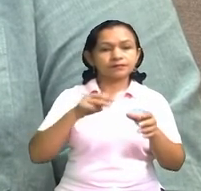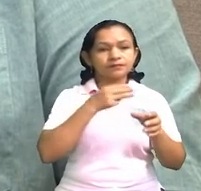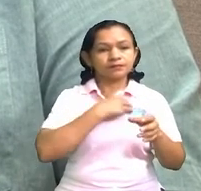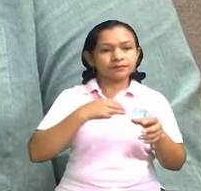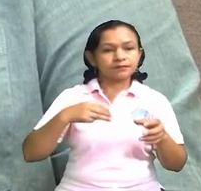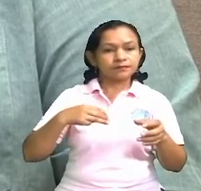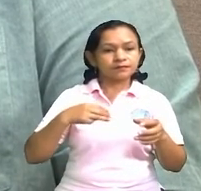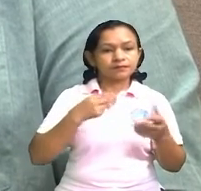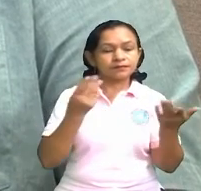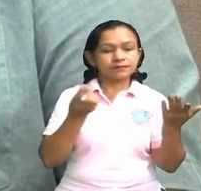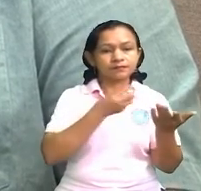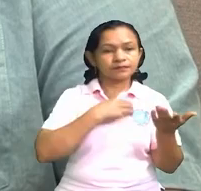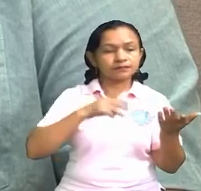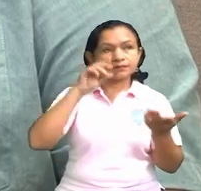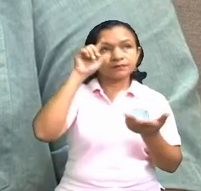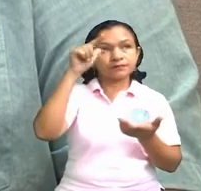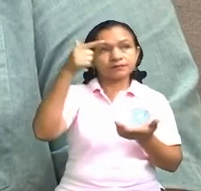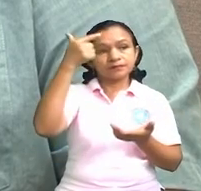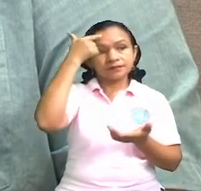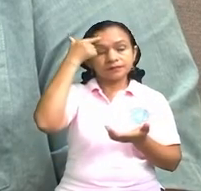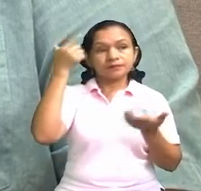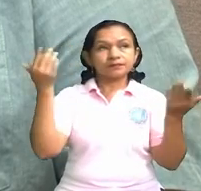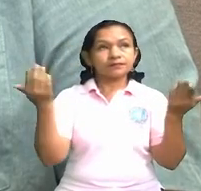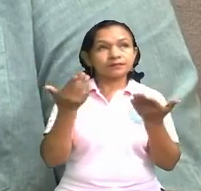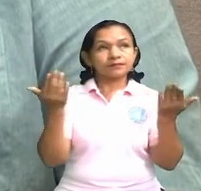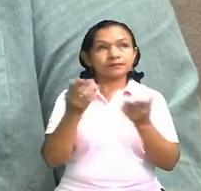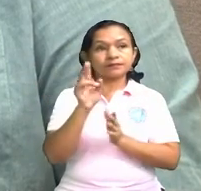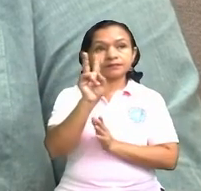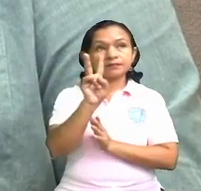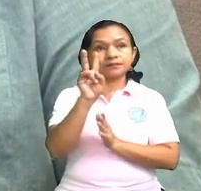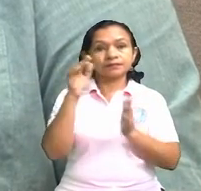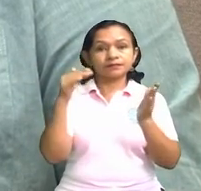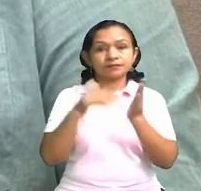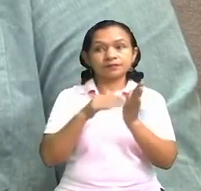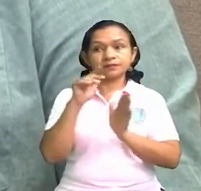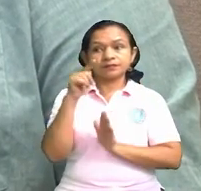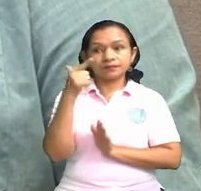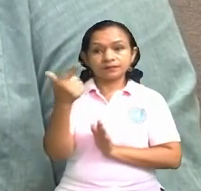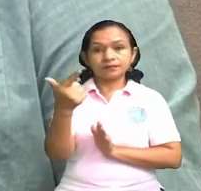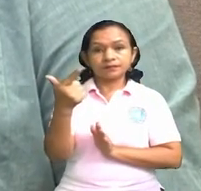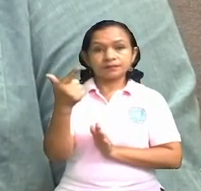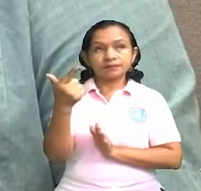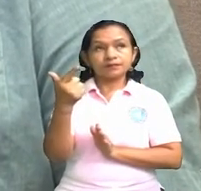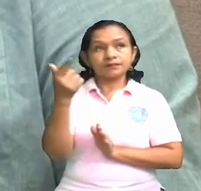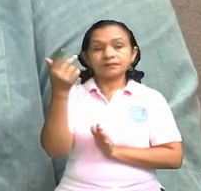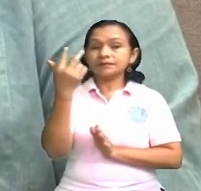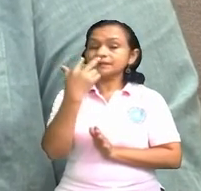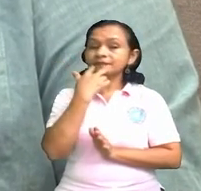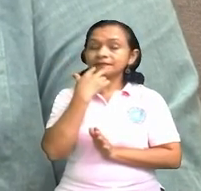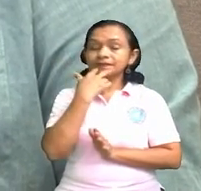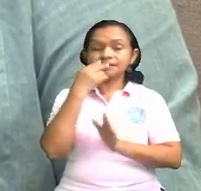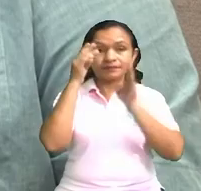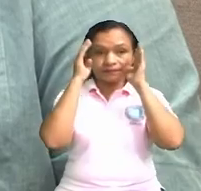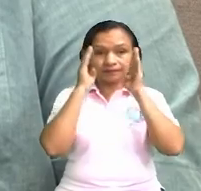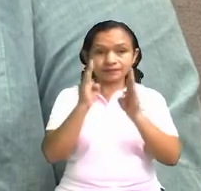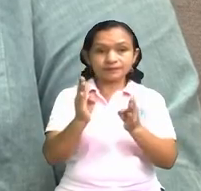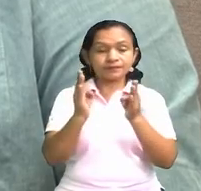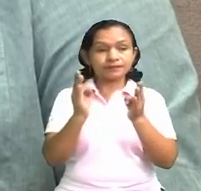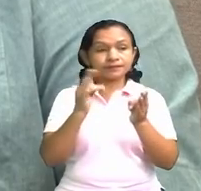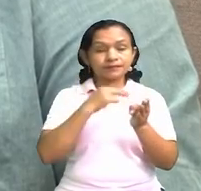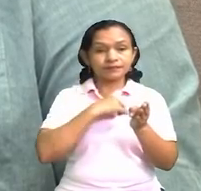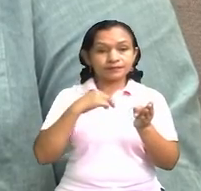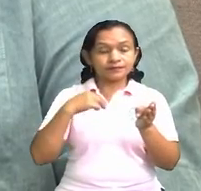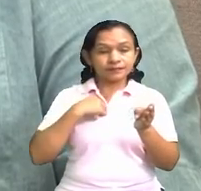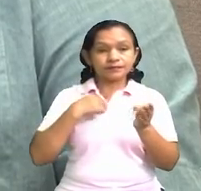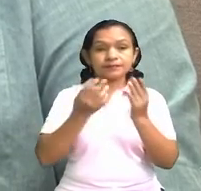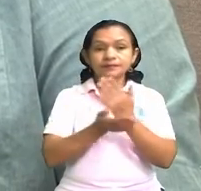de Gobernación. Prácticamente en el 2007 no encontramos nada y hubo